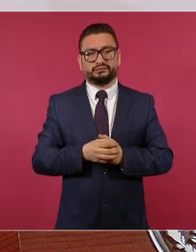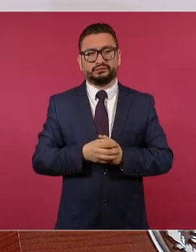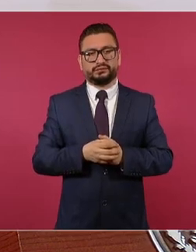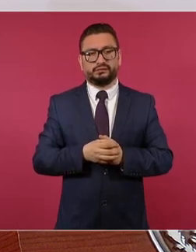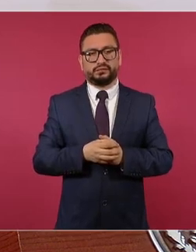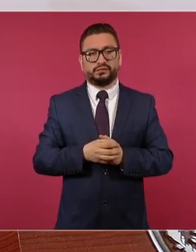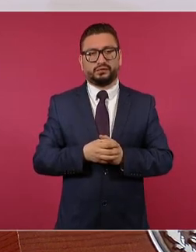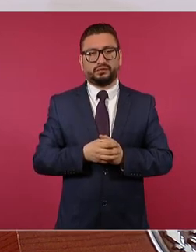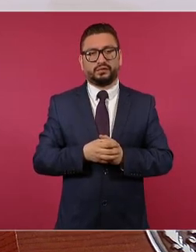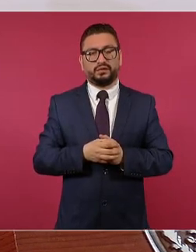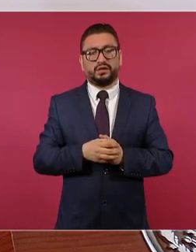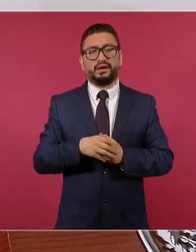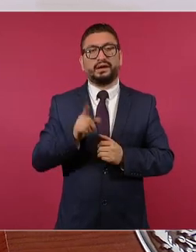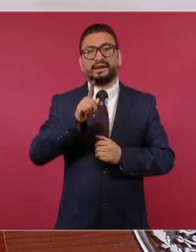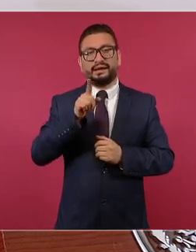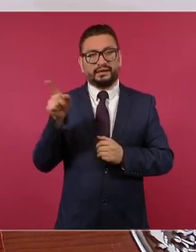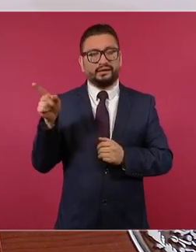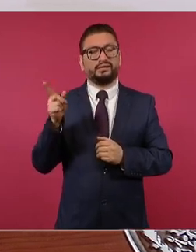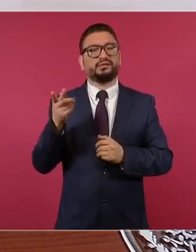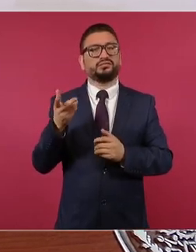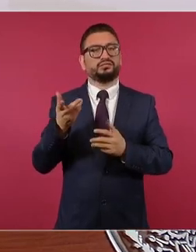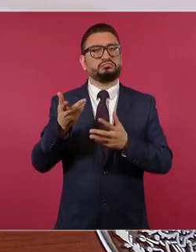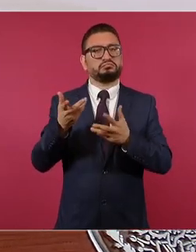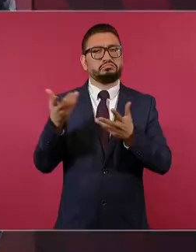que llevan a cabo la